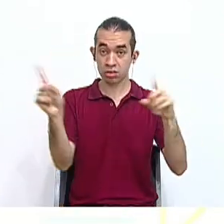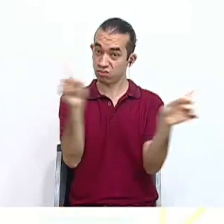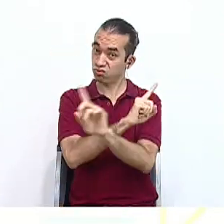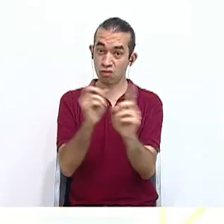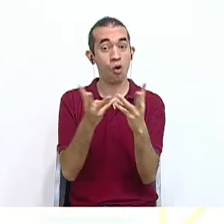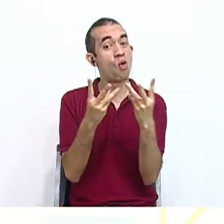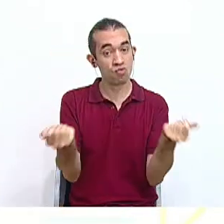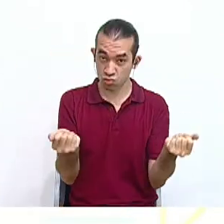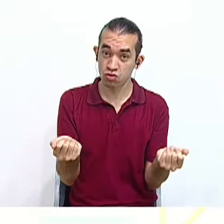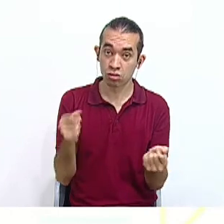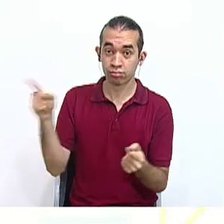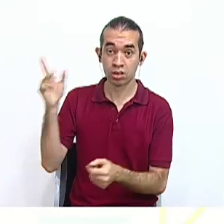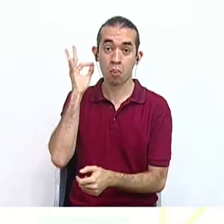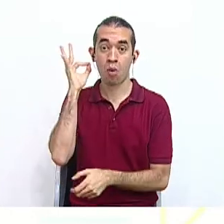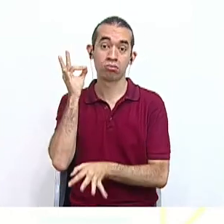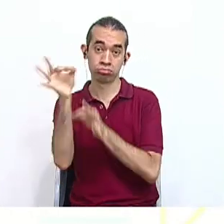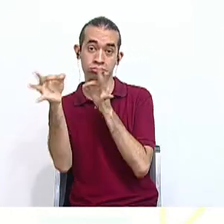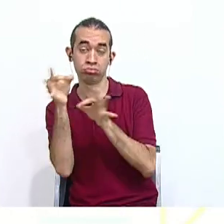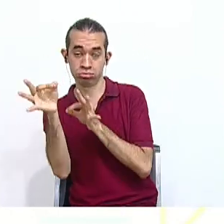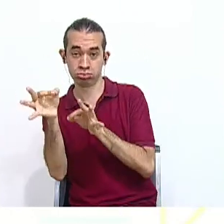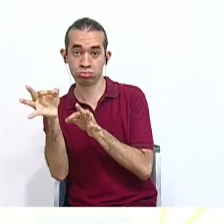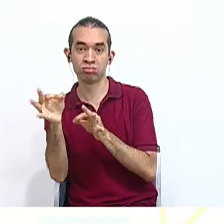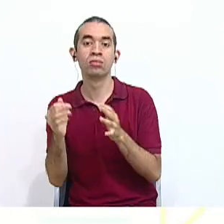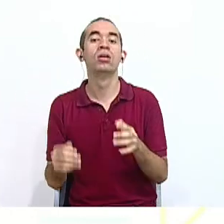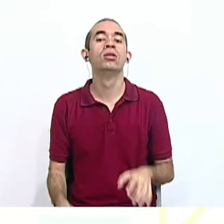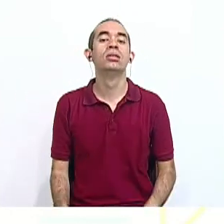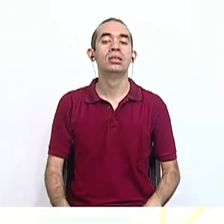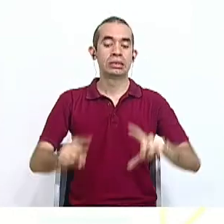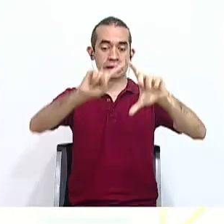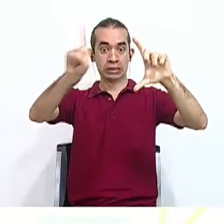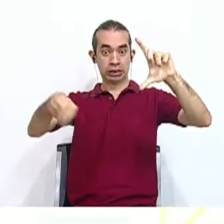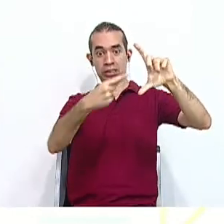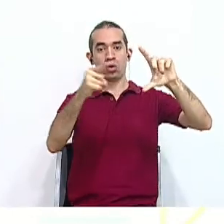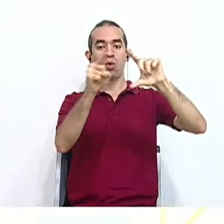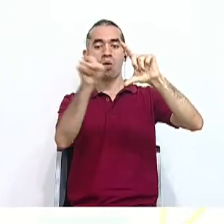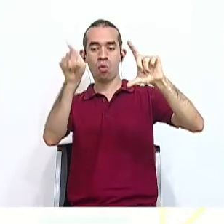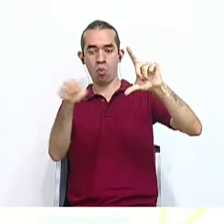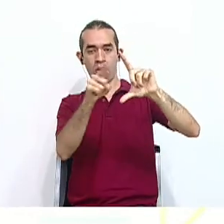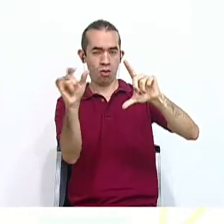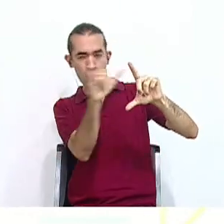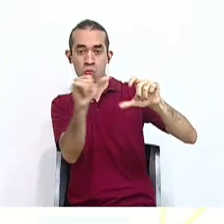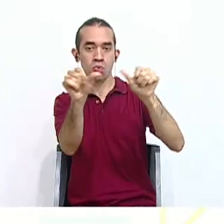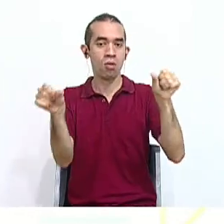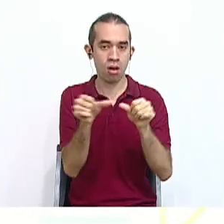soluciones, como el que nos va a presentar Kat. La cuadratura de un círculo. Vamos con Kat.